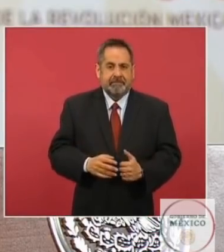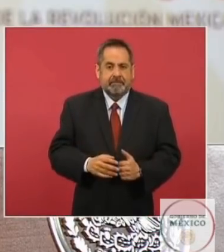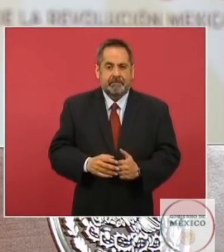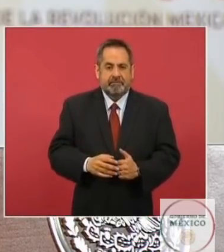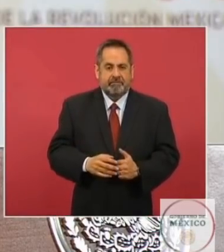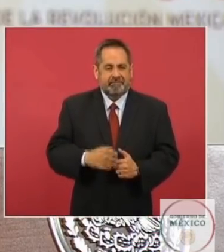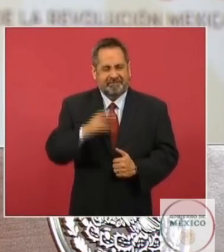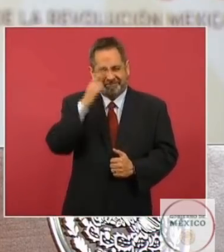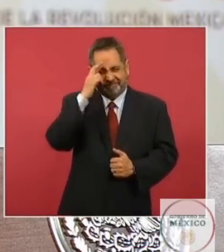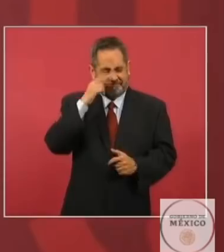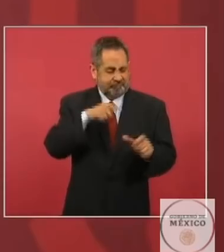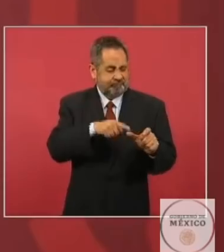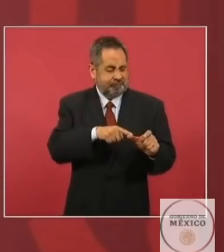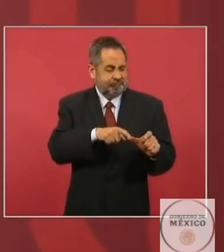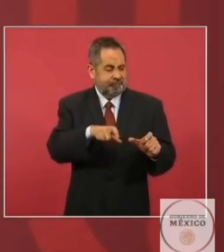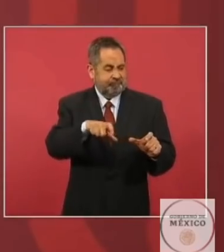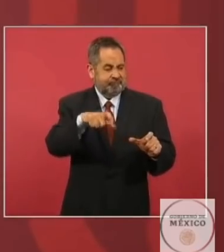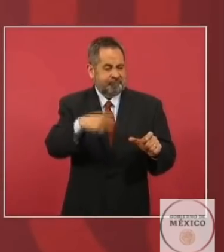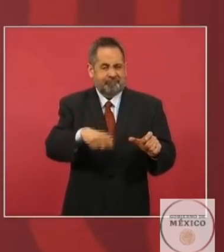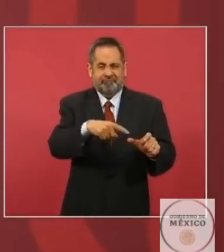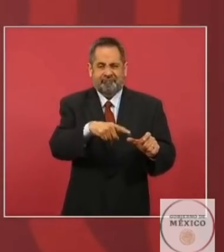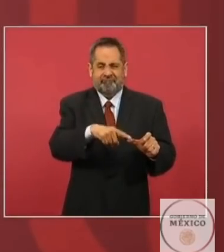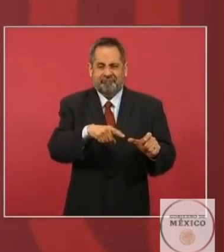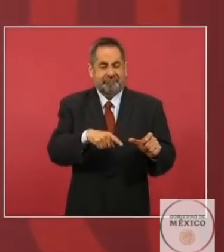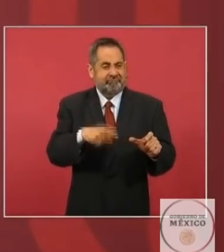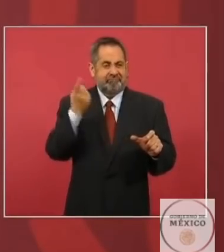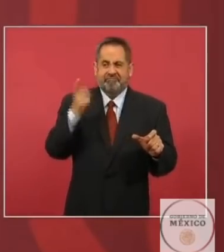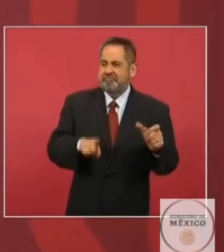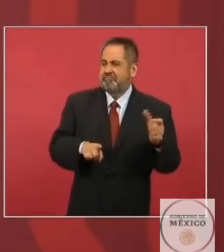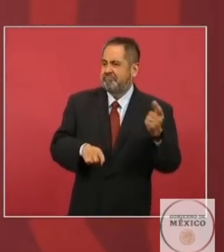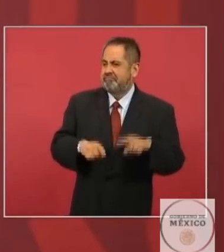Ese poderoso caballero, don Dinero,